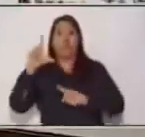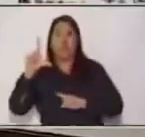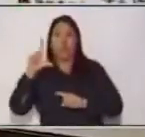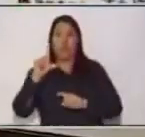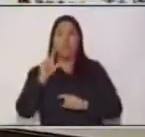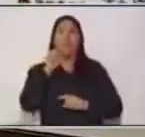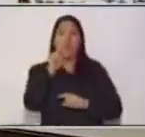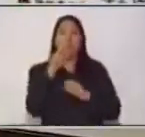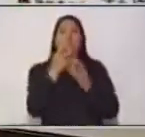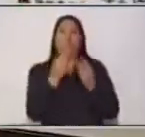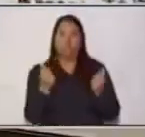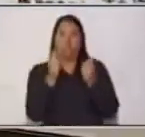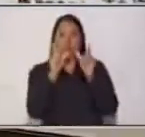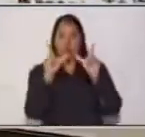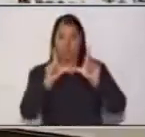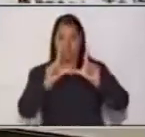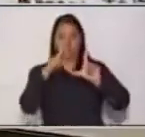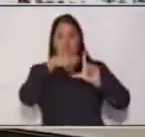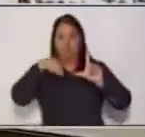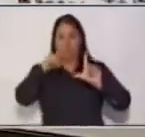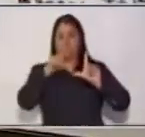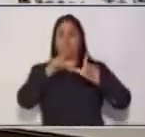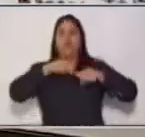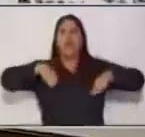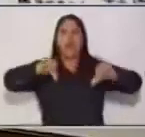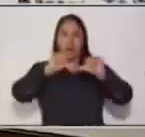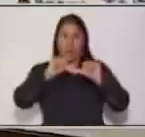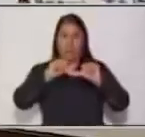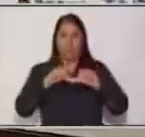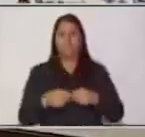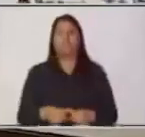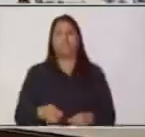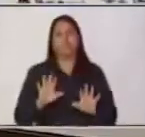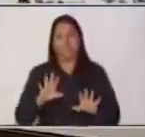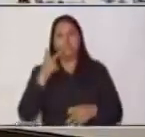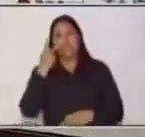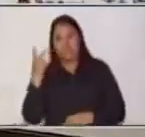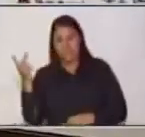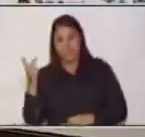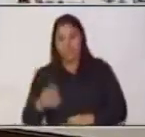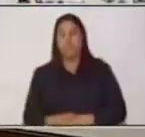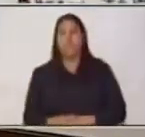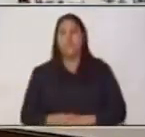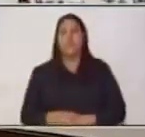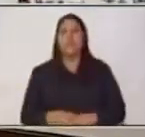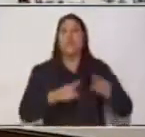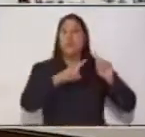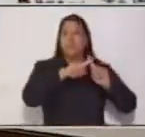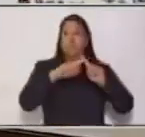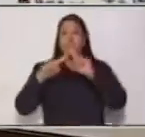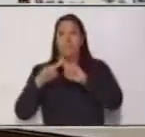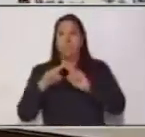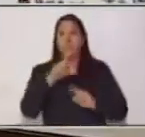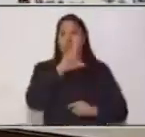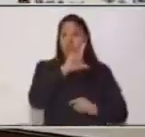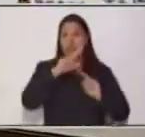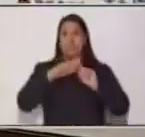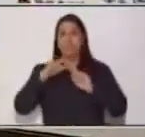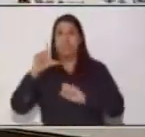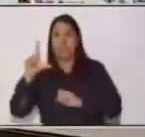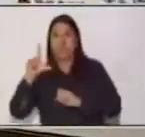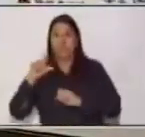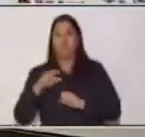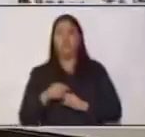área. Entonces veamos. Si multiplicamos L por L,